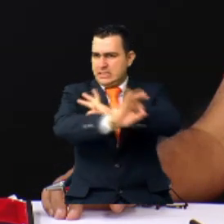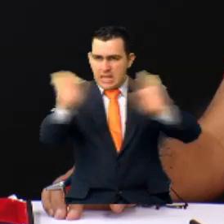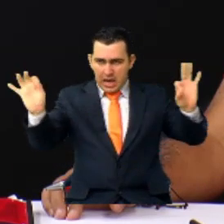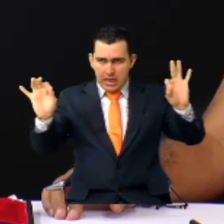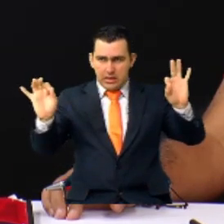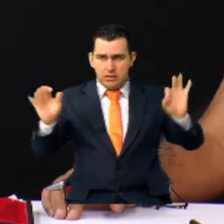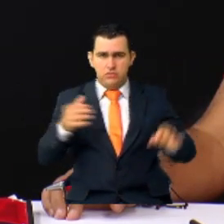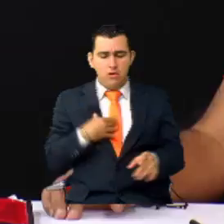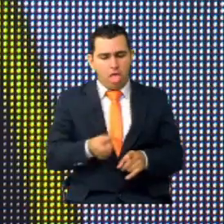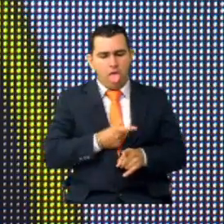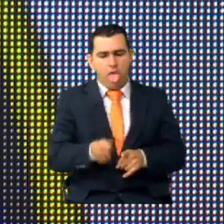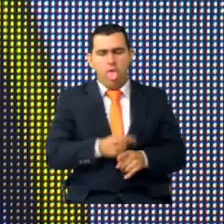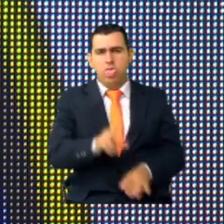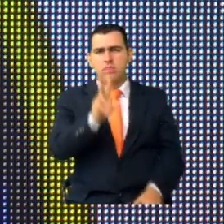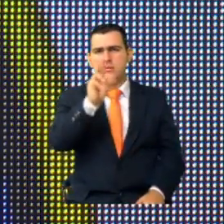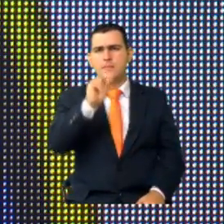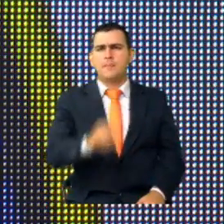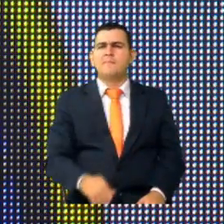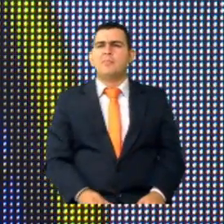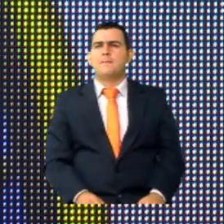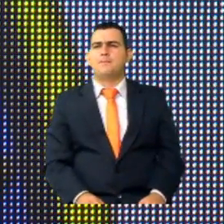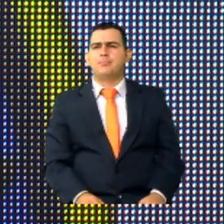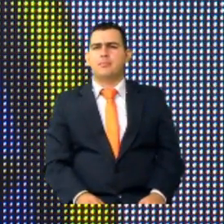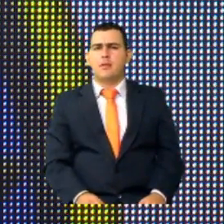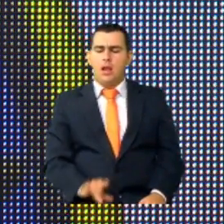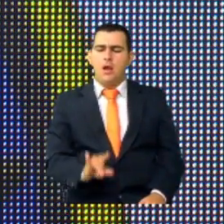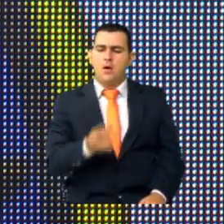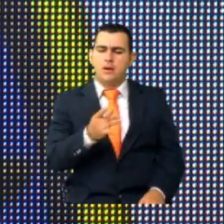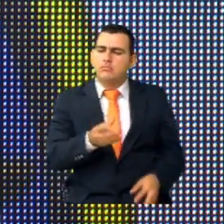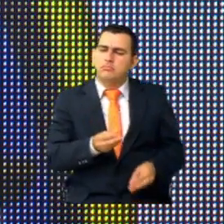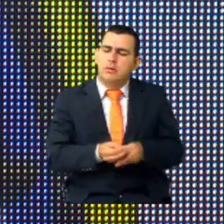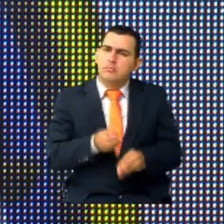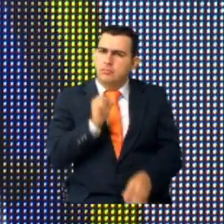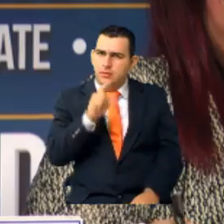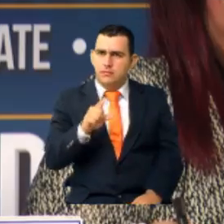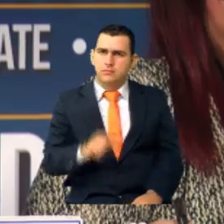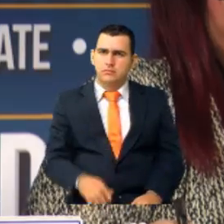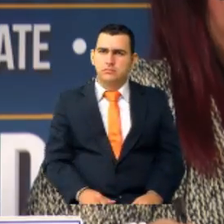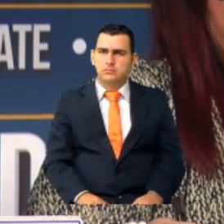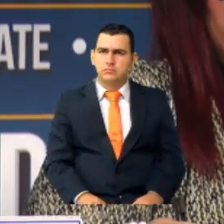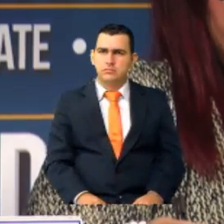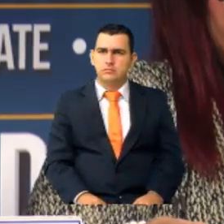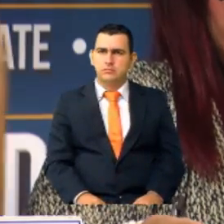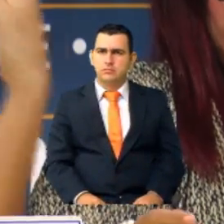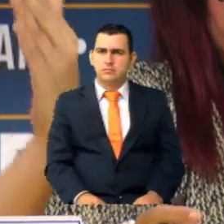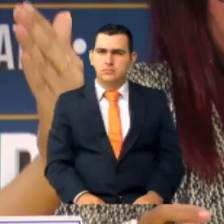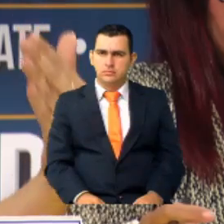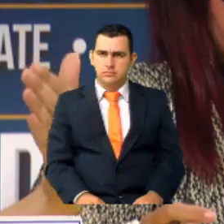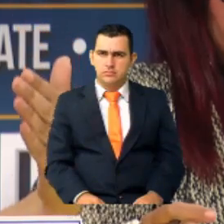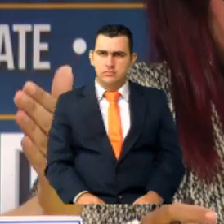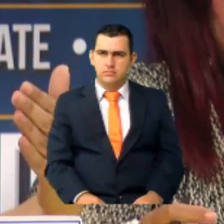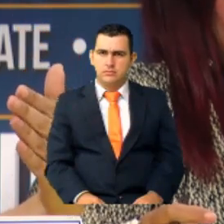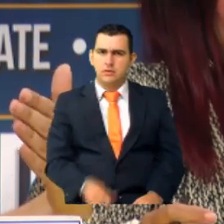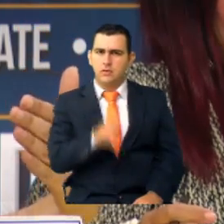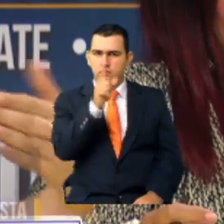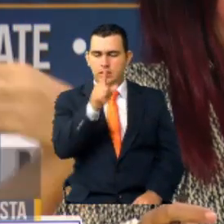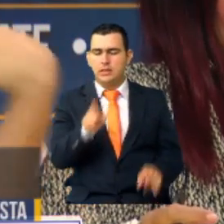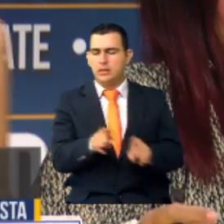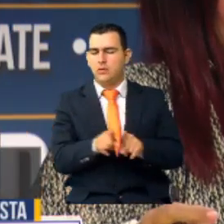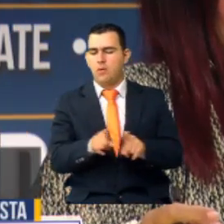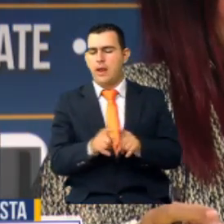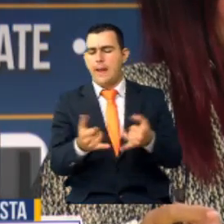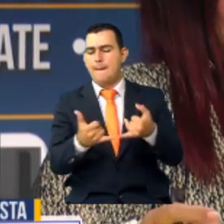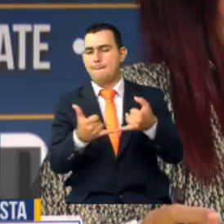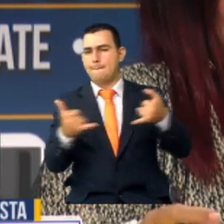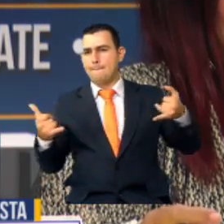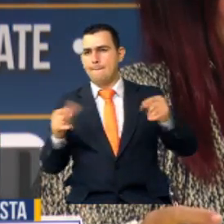de nadie. Es momento para la contrapregunta de la periodista Yanis Rueda. Deja usted entre líneas el nombre